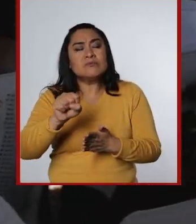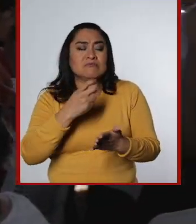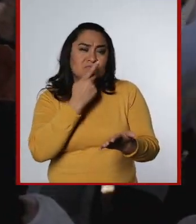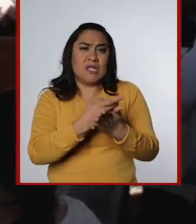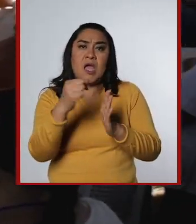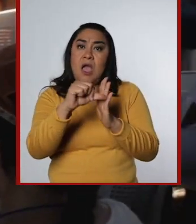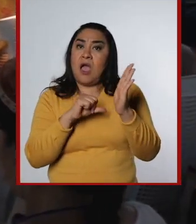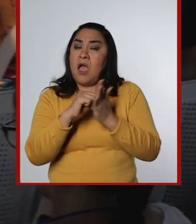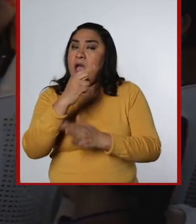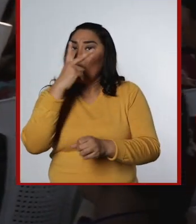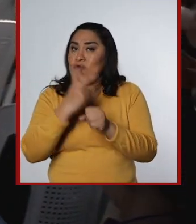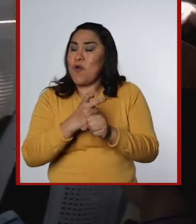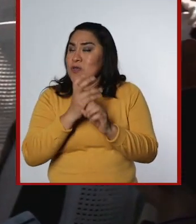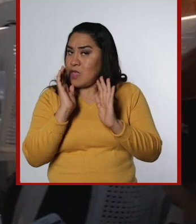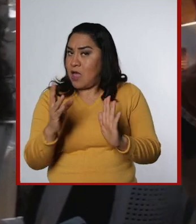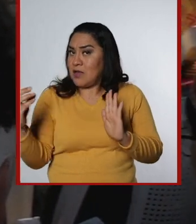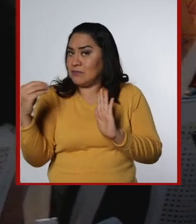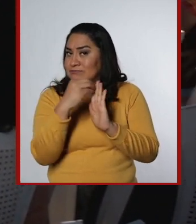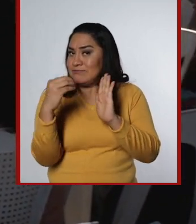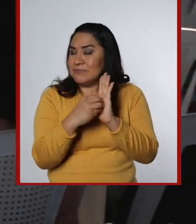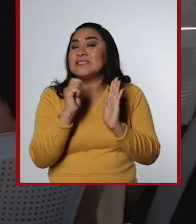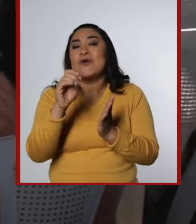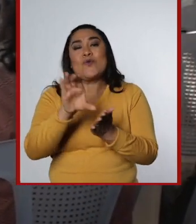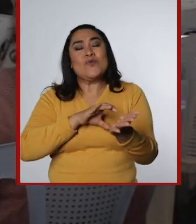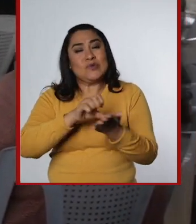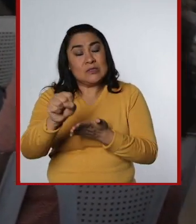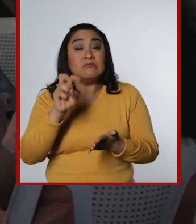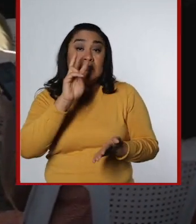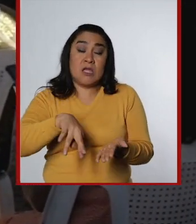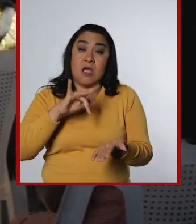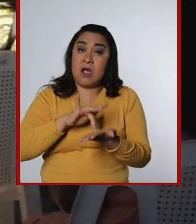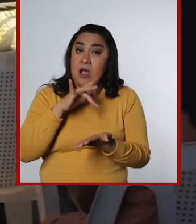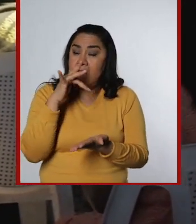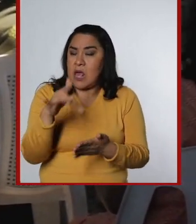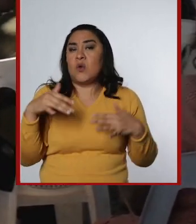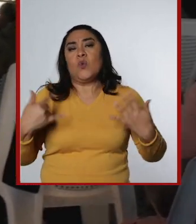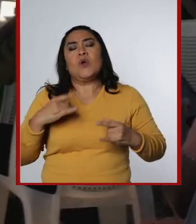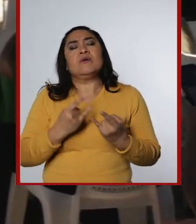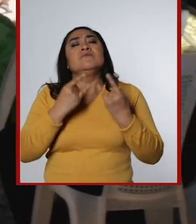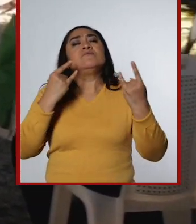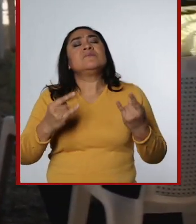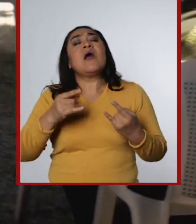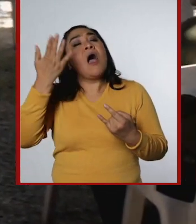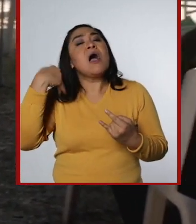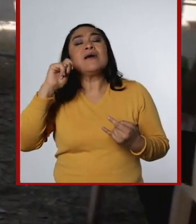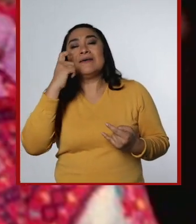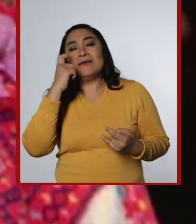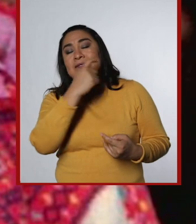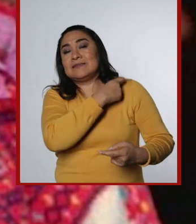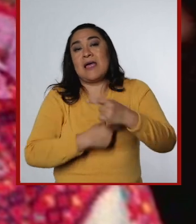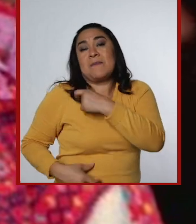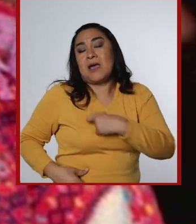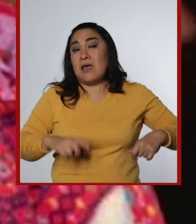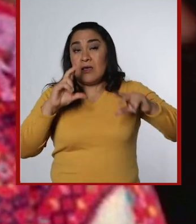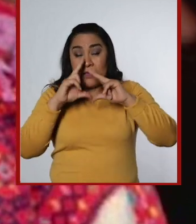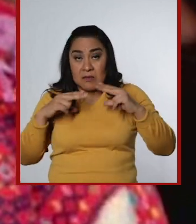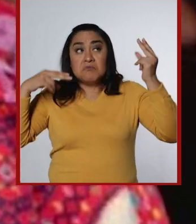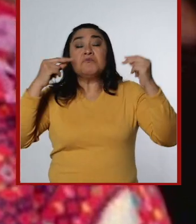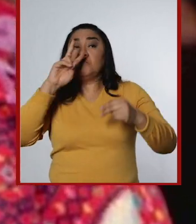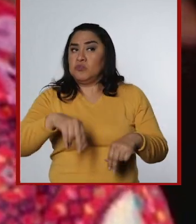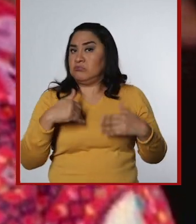el artículo 2 ahora de la Constitución Política, gracias también a un hito histórico que fue el zapatismo, y siempre